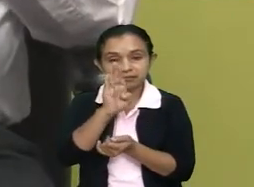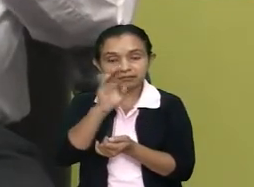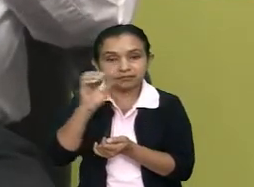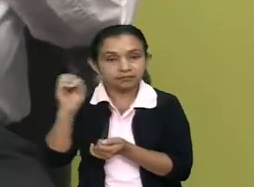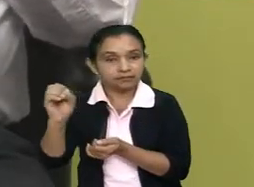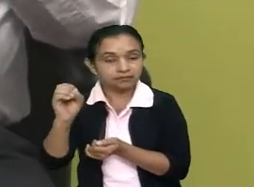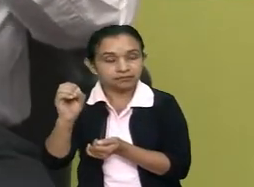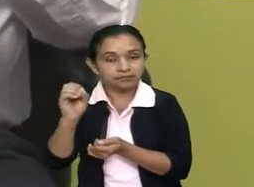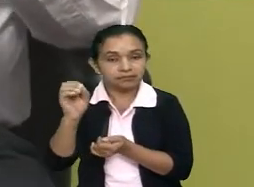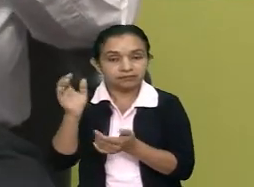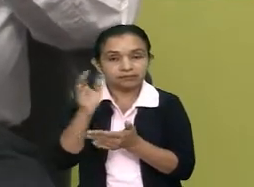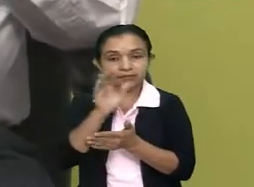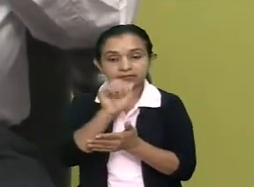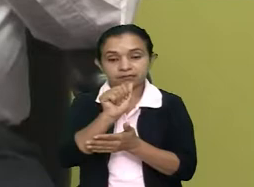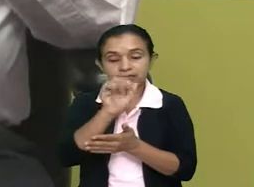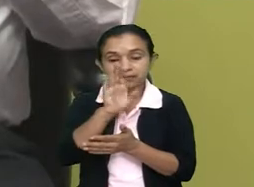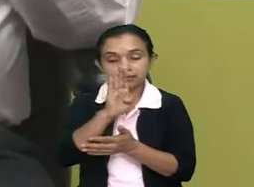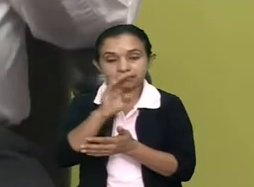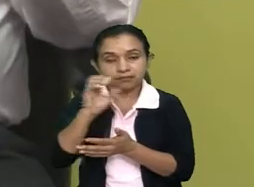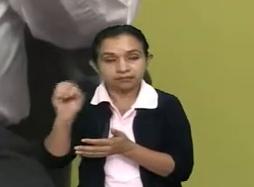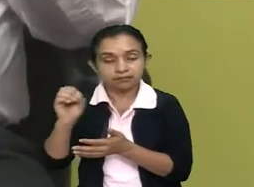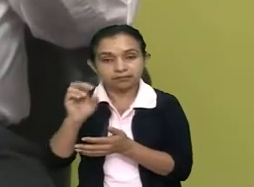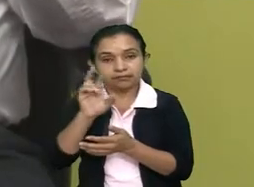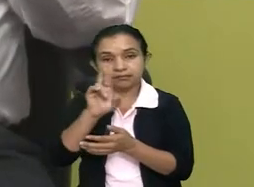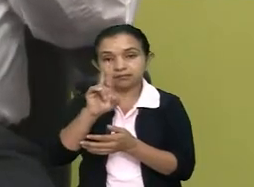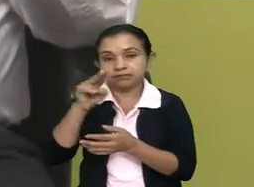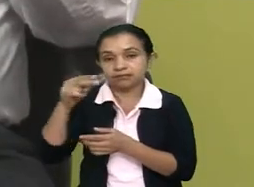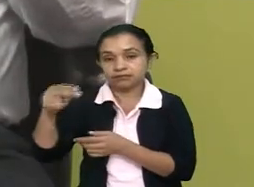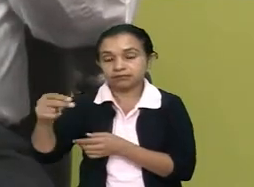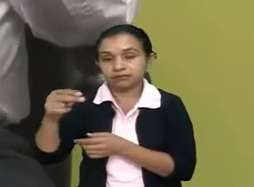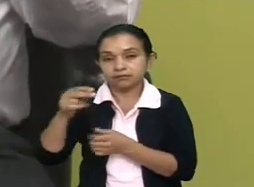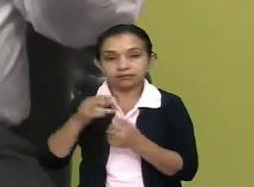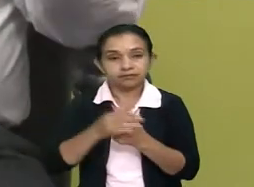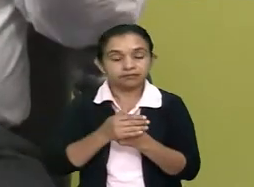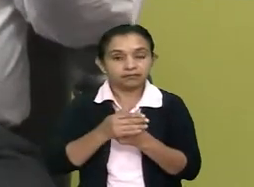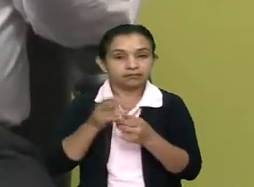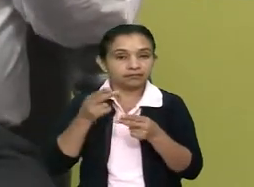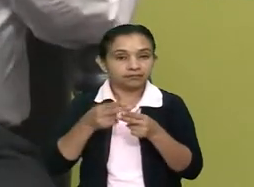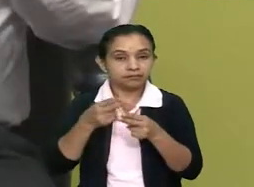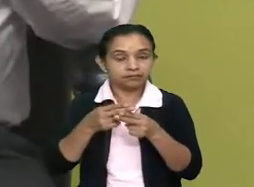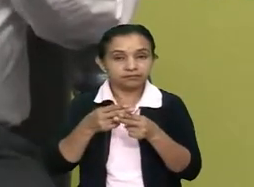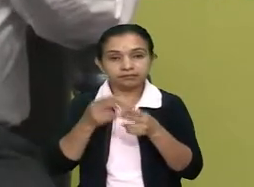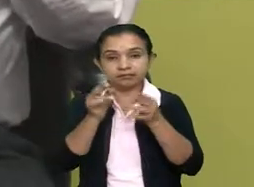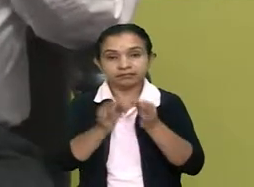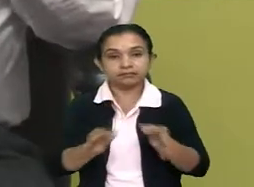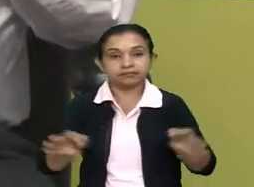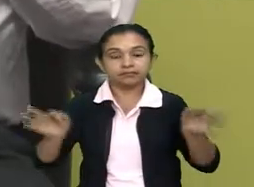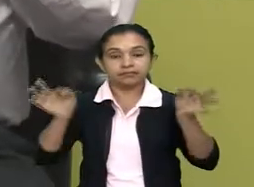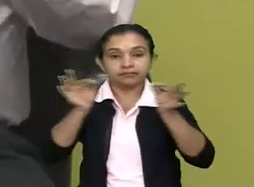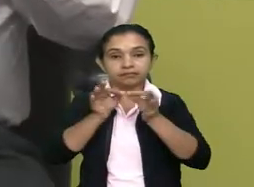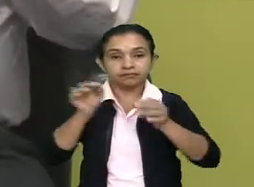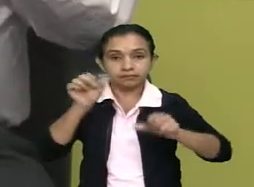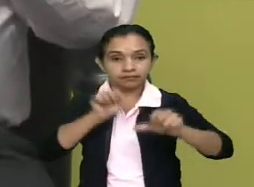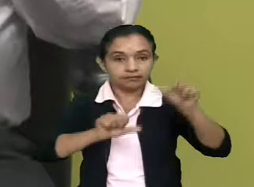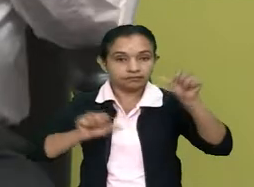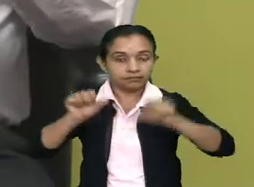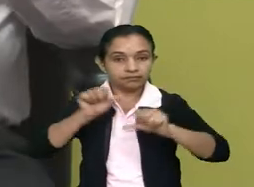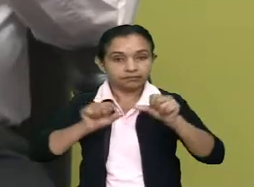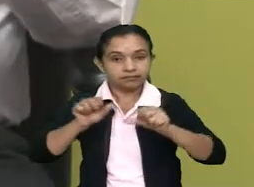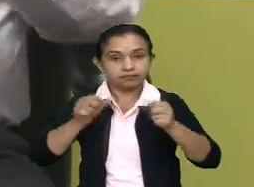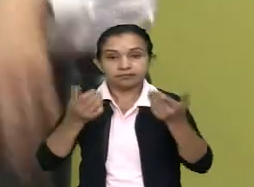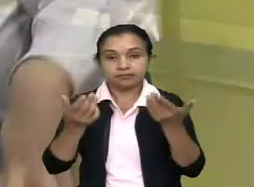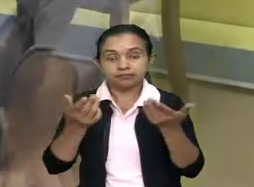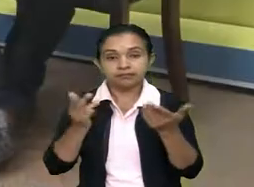en ese tema de hoy el sistema rh hay otro que el déficit pero bueno lo que tiene importancia clínica y lo que tienen que